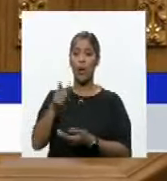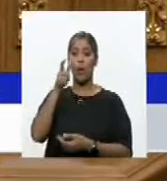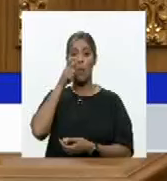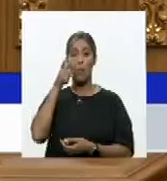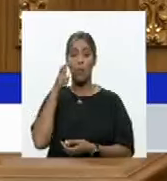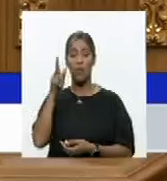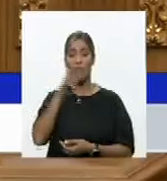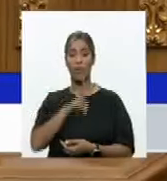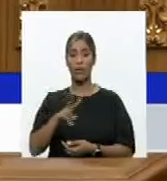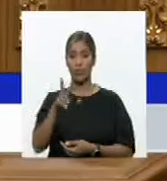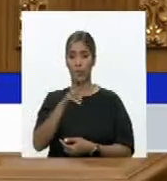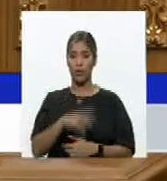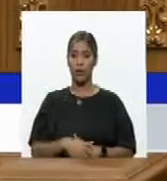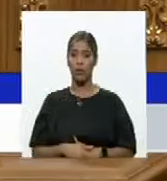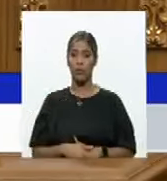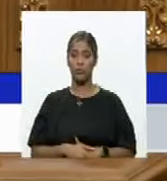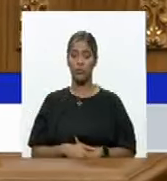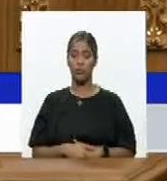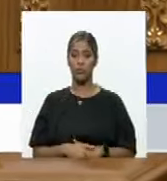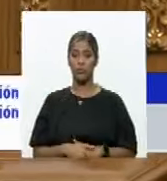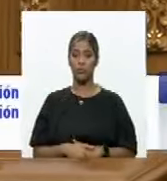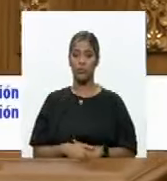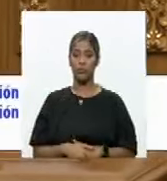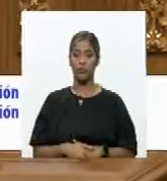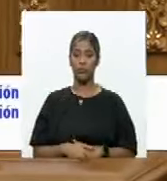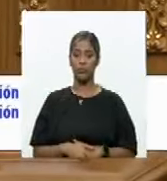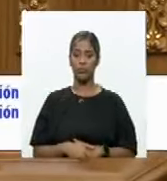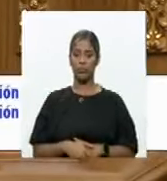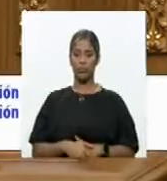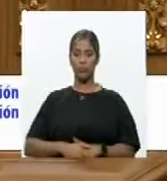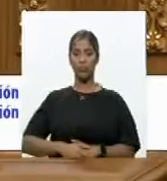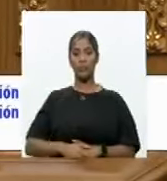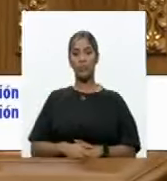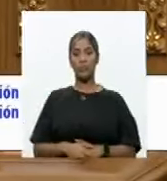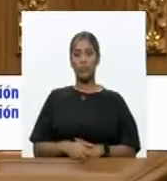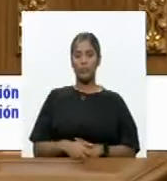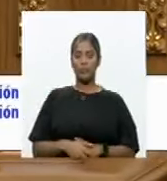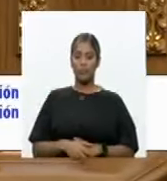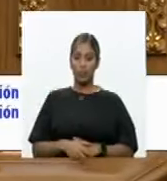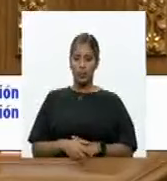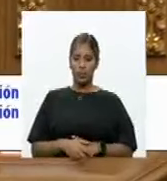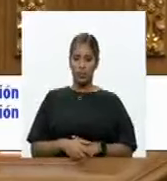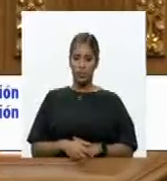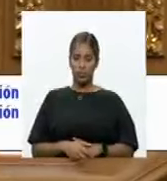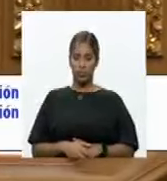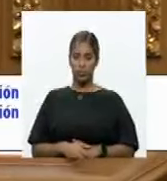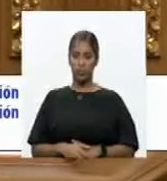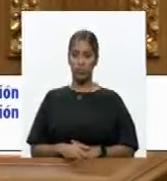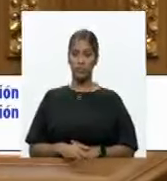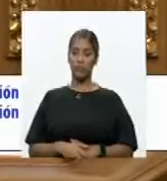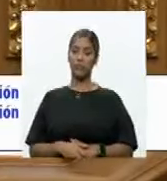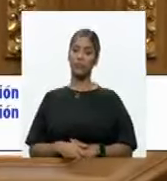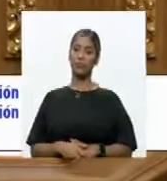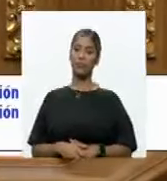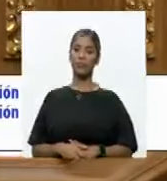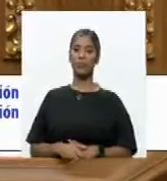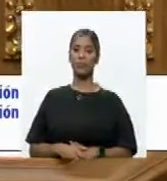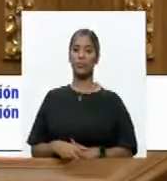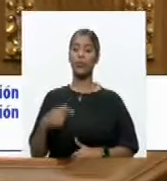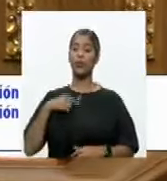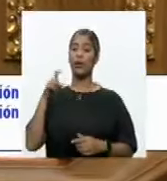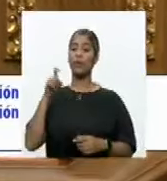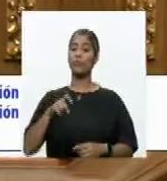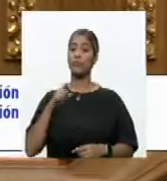nos observa a través de los medios de comunicación y las redes sociales. En representación de los